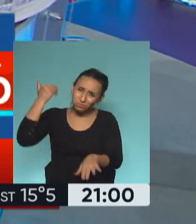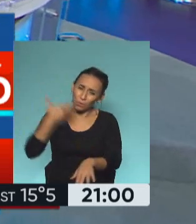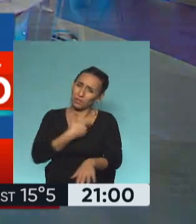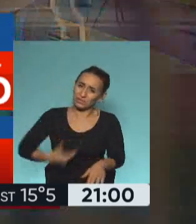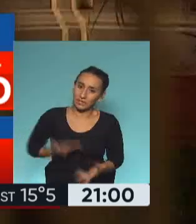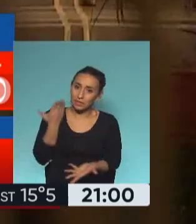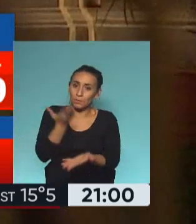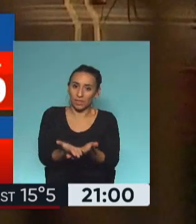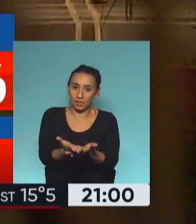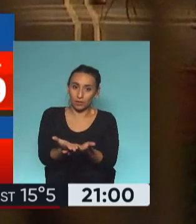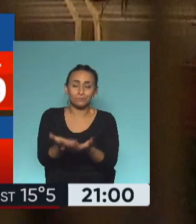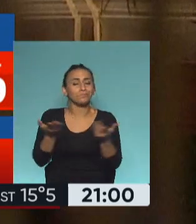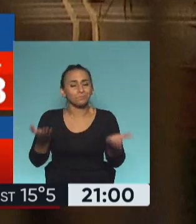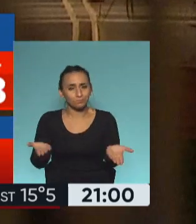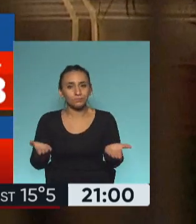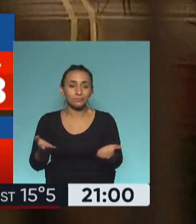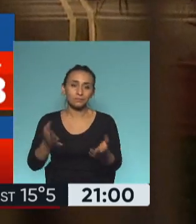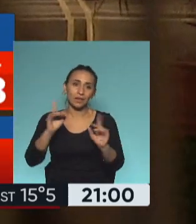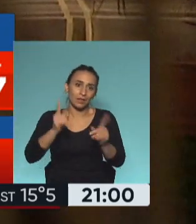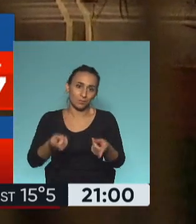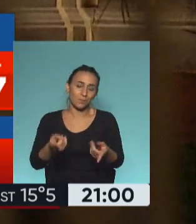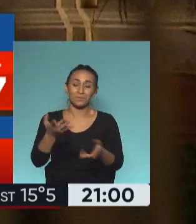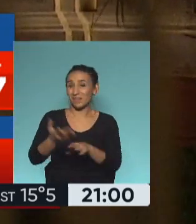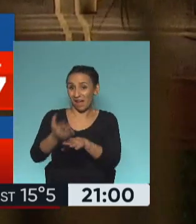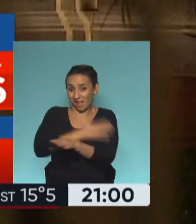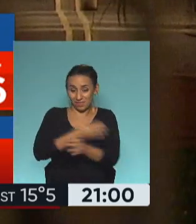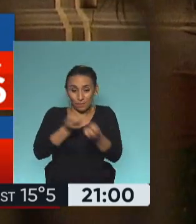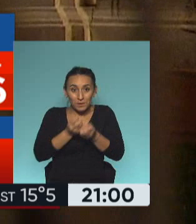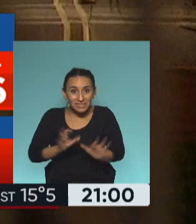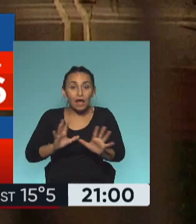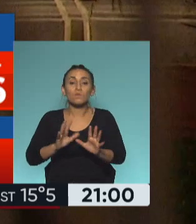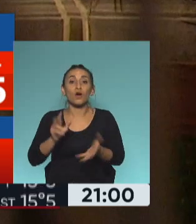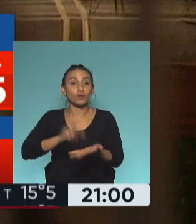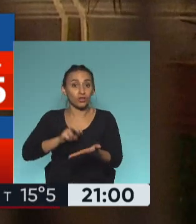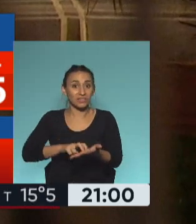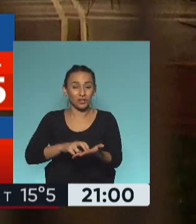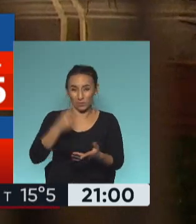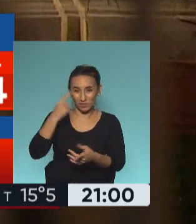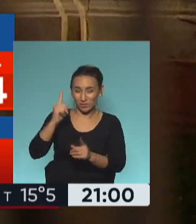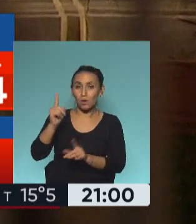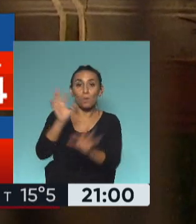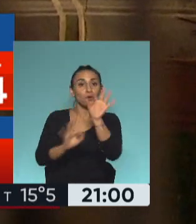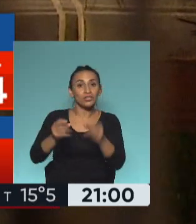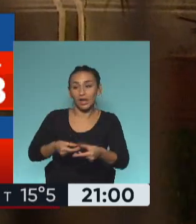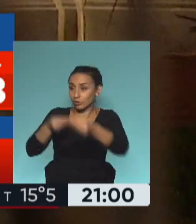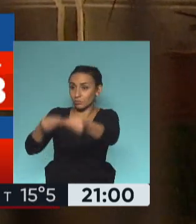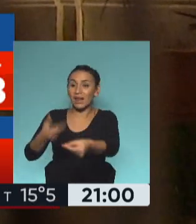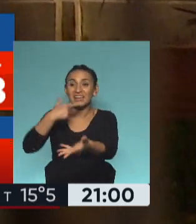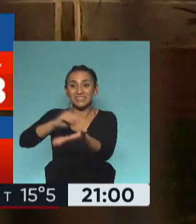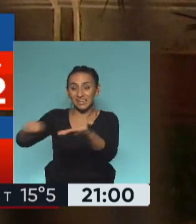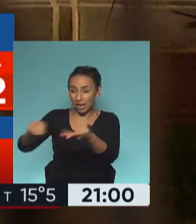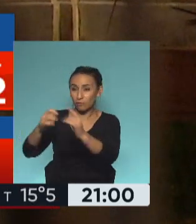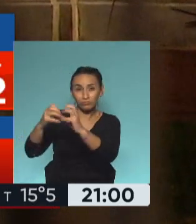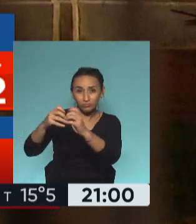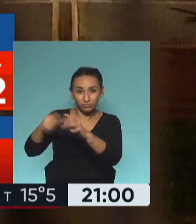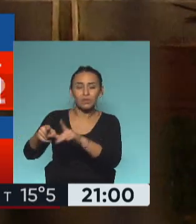que insólitamente, viste que Ari, hablábamos en la apertura del noticiero del proyecto que transita en el Senado para establecer presupuestos